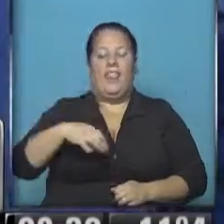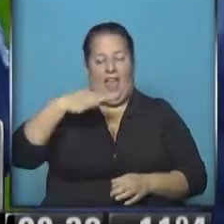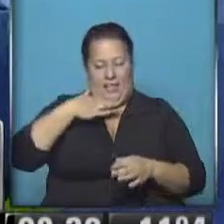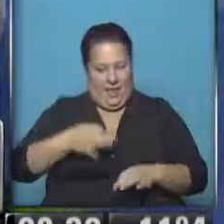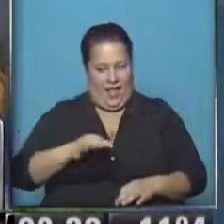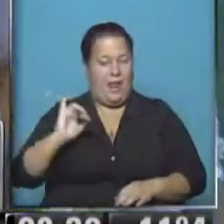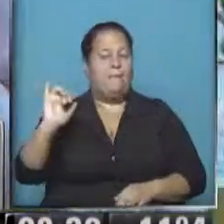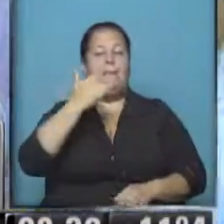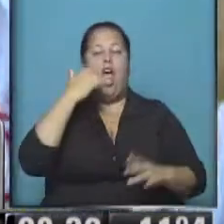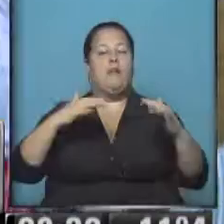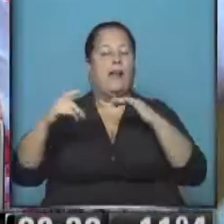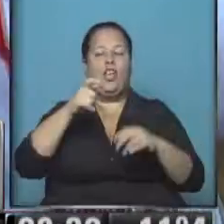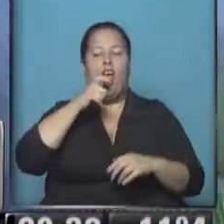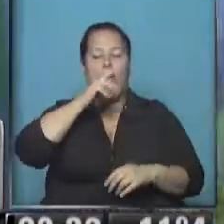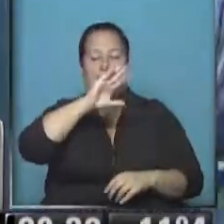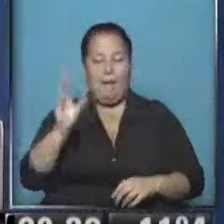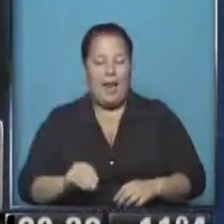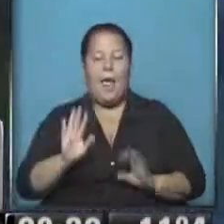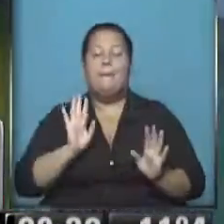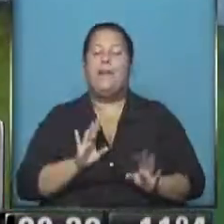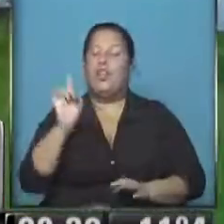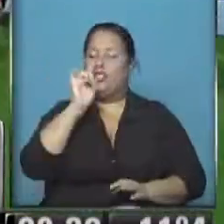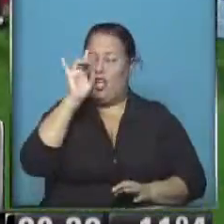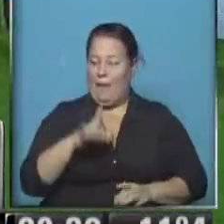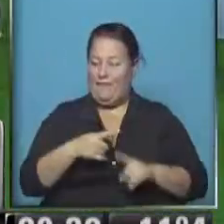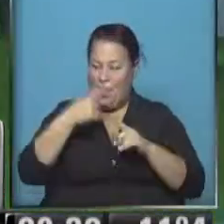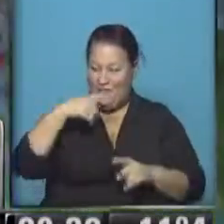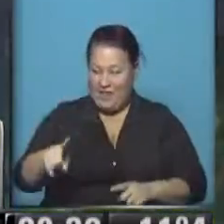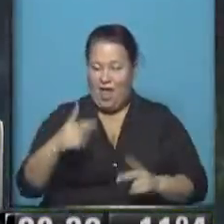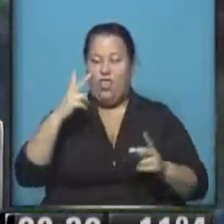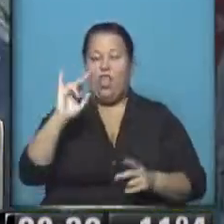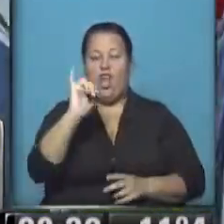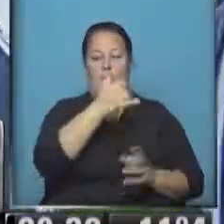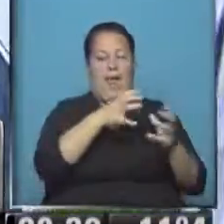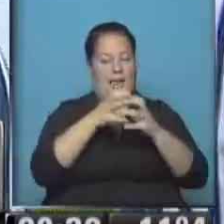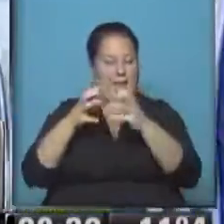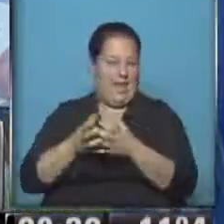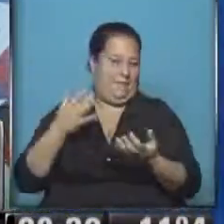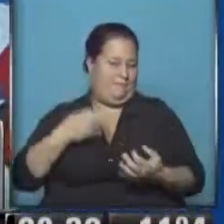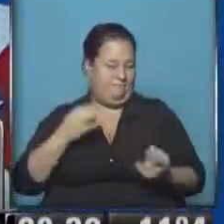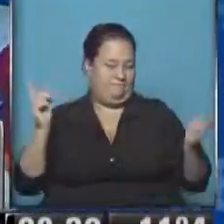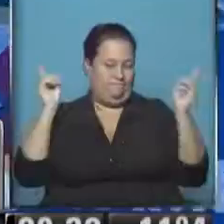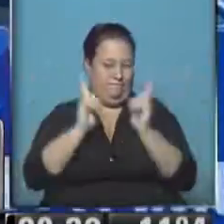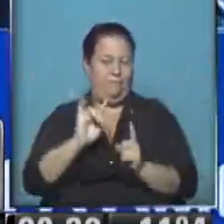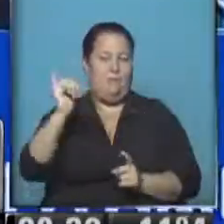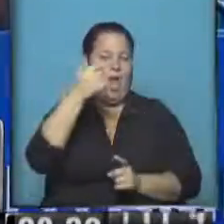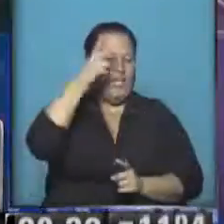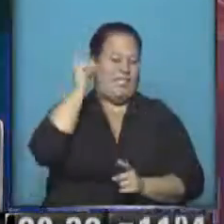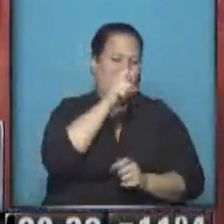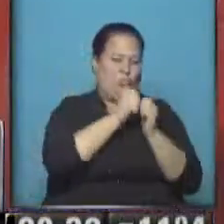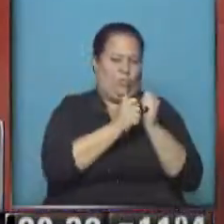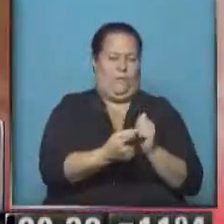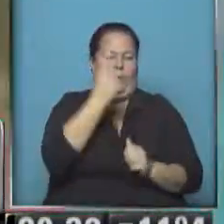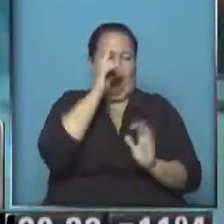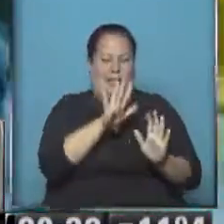el mejor partido de la copa américa pero no sólo por la final llegaron los dos mejores equipos indudablemente el mejor chile de su historia